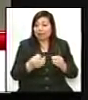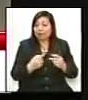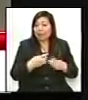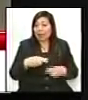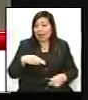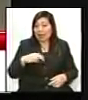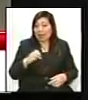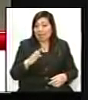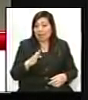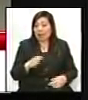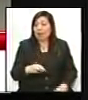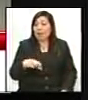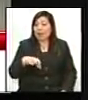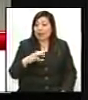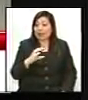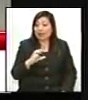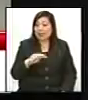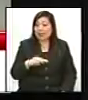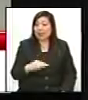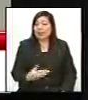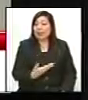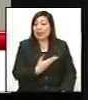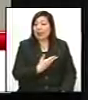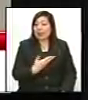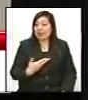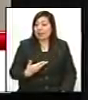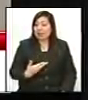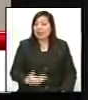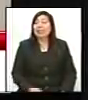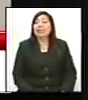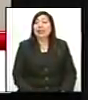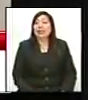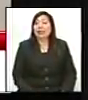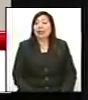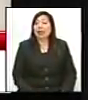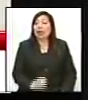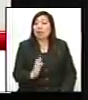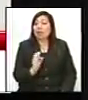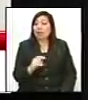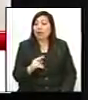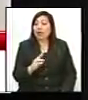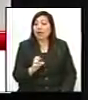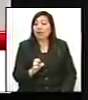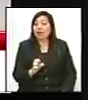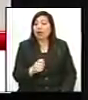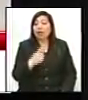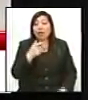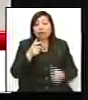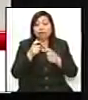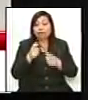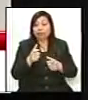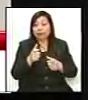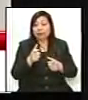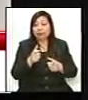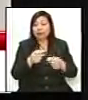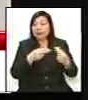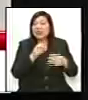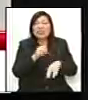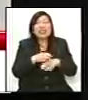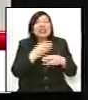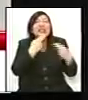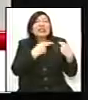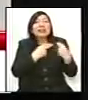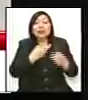MEF, al PCM, a la Presidencia de la República, a FONAFE, a la Contraloría, al Consejo de